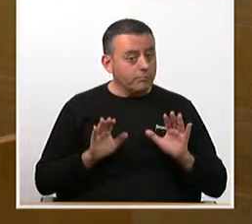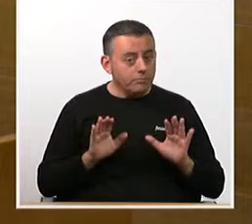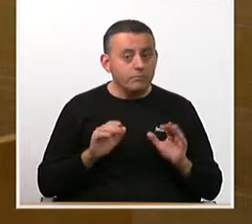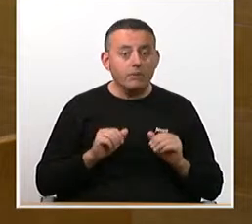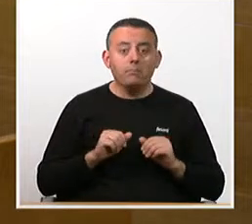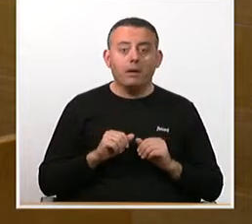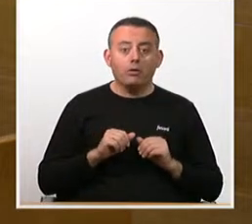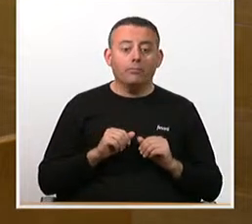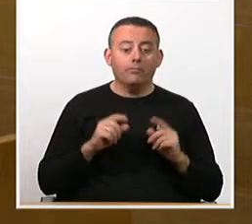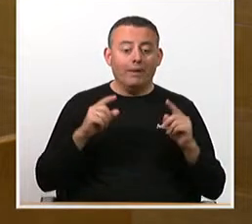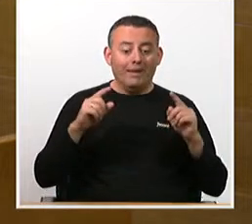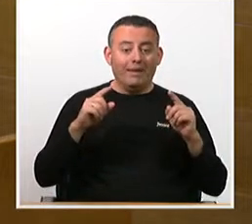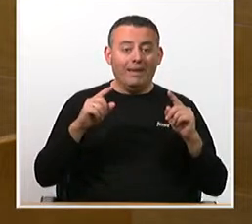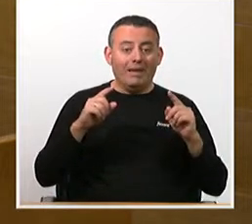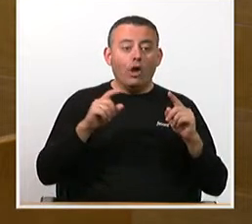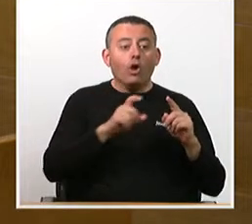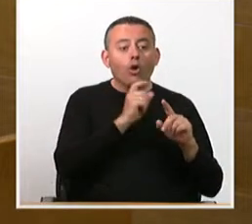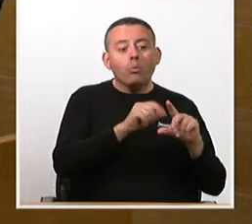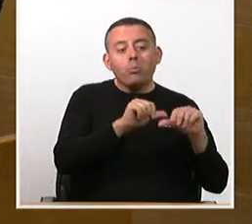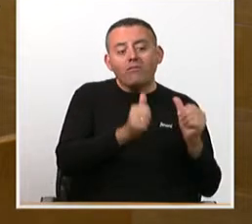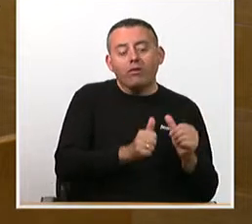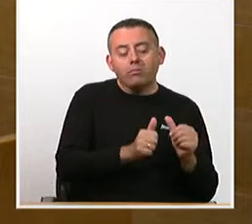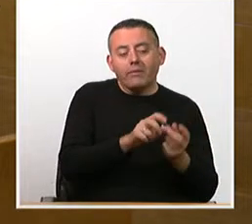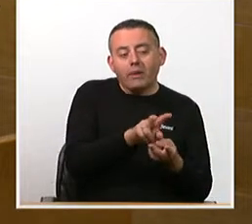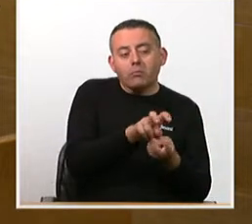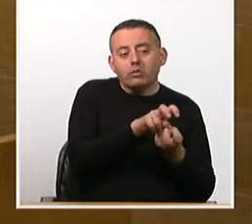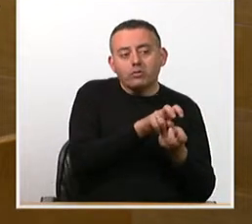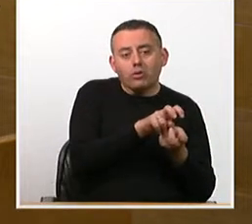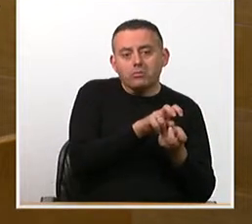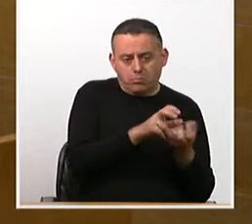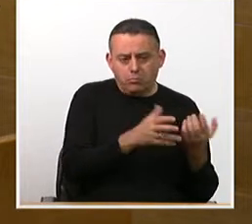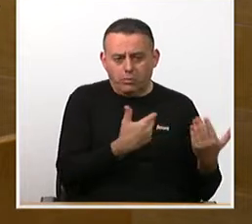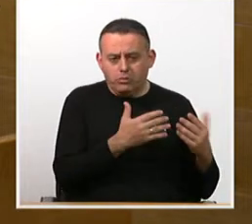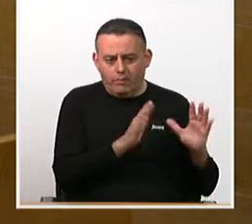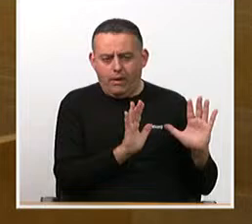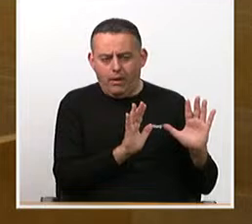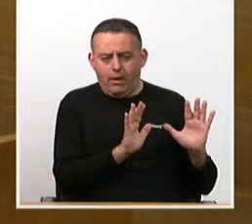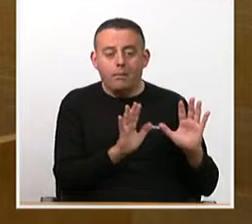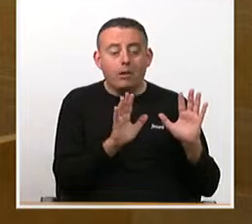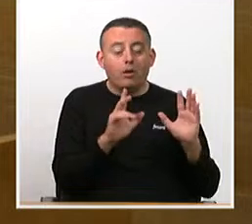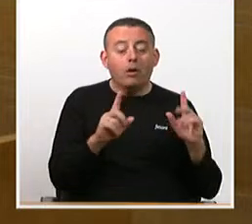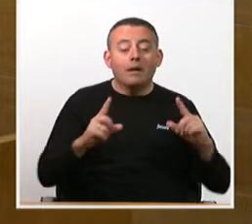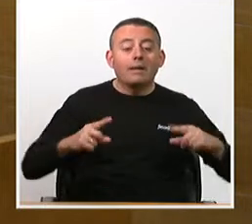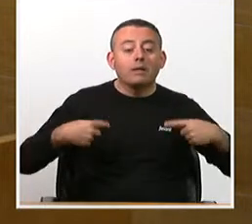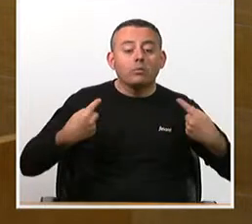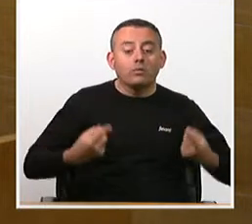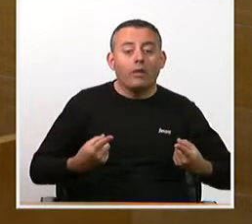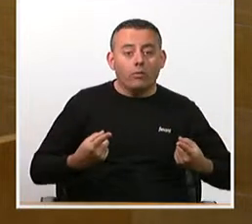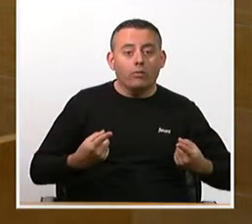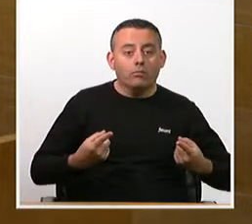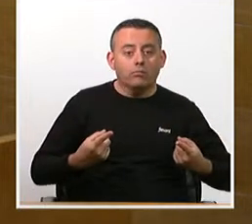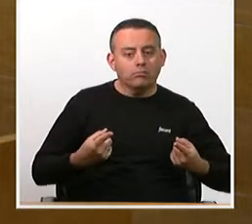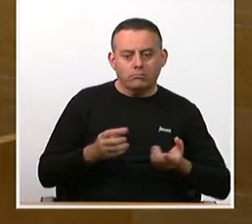el resultado tiene que ser una gran dotación la mejor posible además con el gran honor que tenemos de esa extraordinaria motivación que es